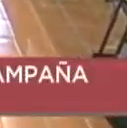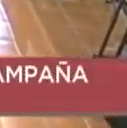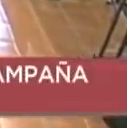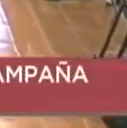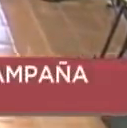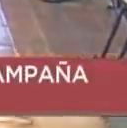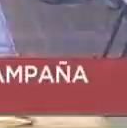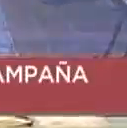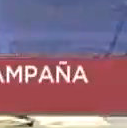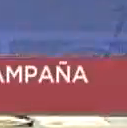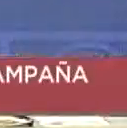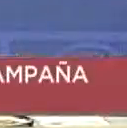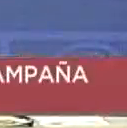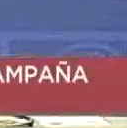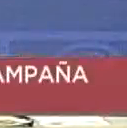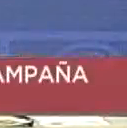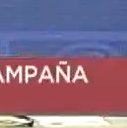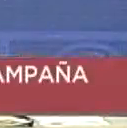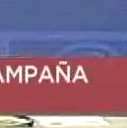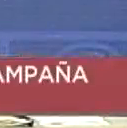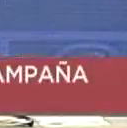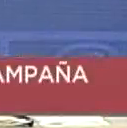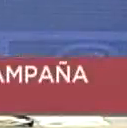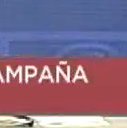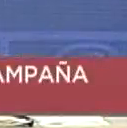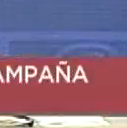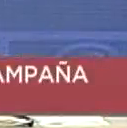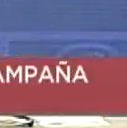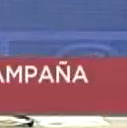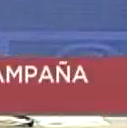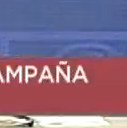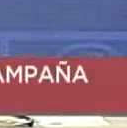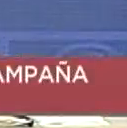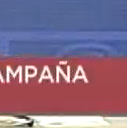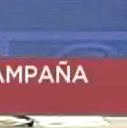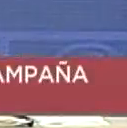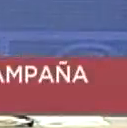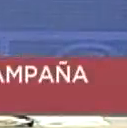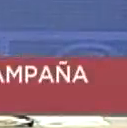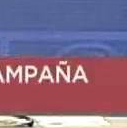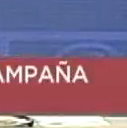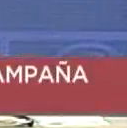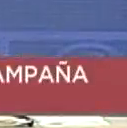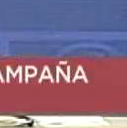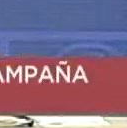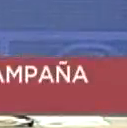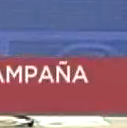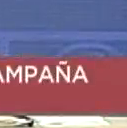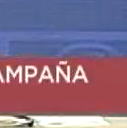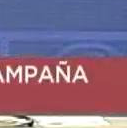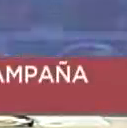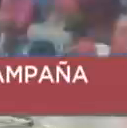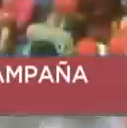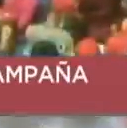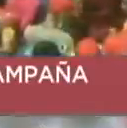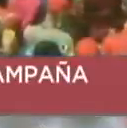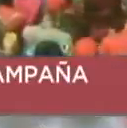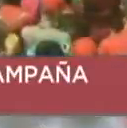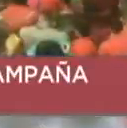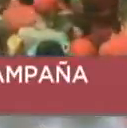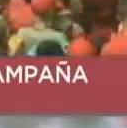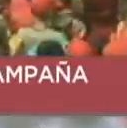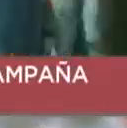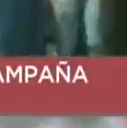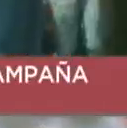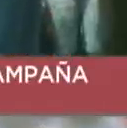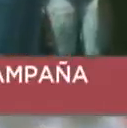Barinas, Aragua, porque instalaron en la calle las VC